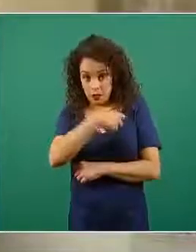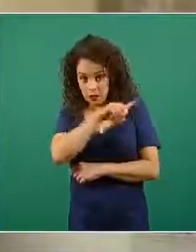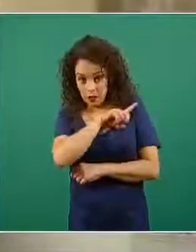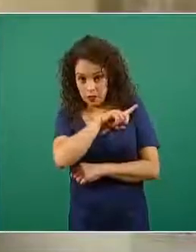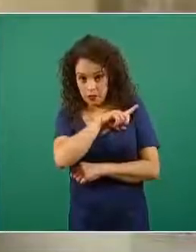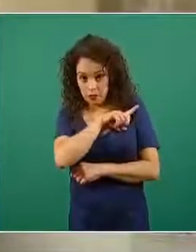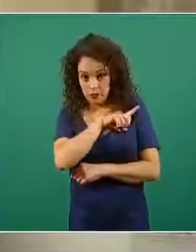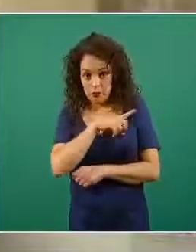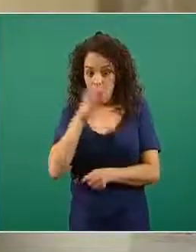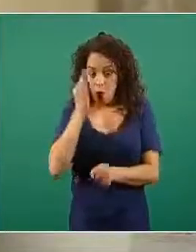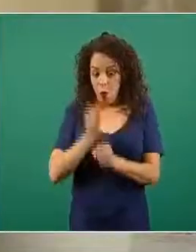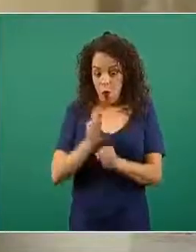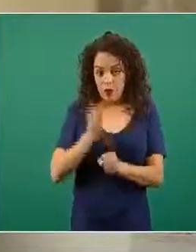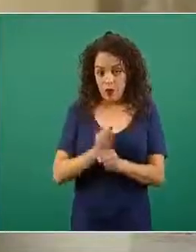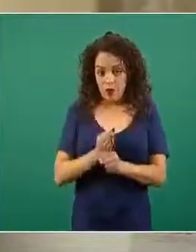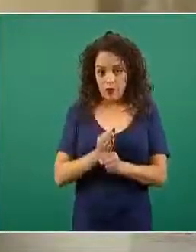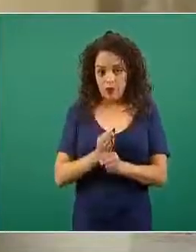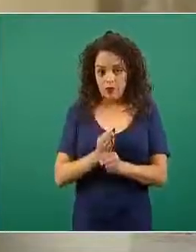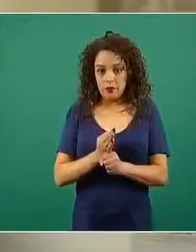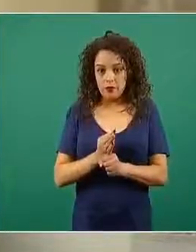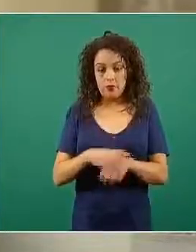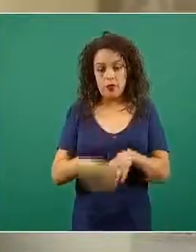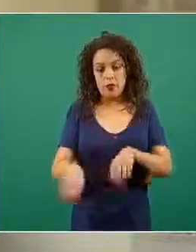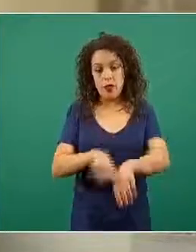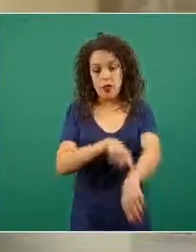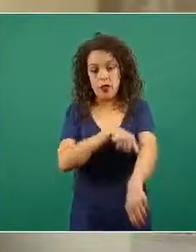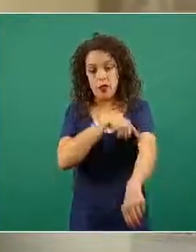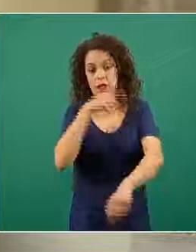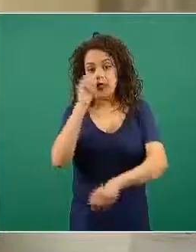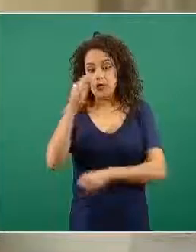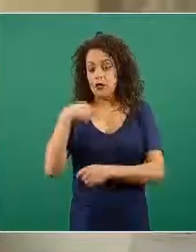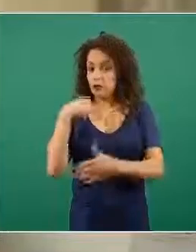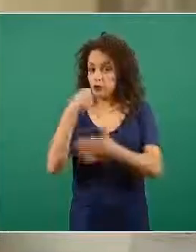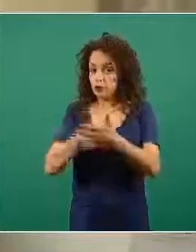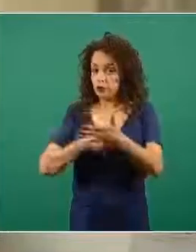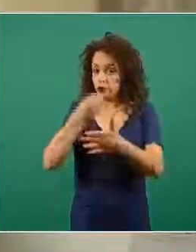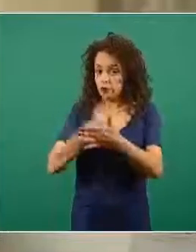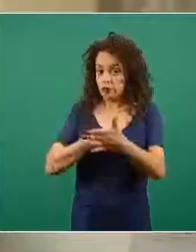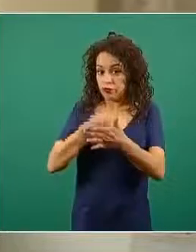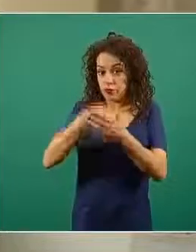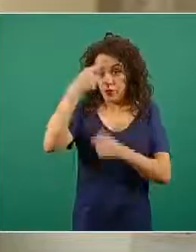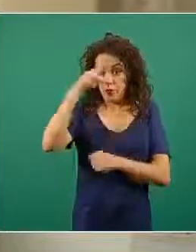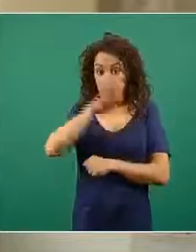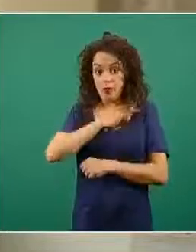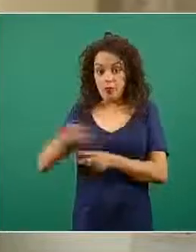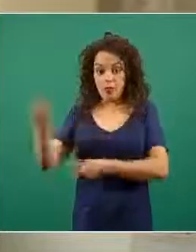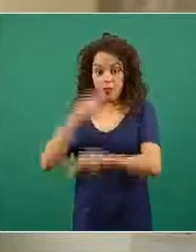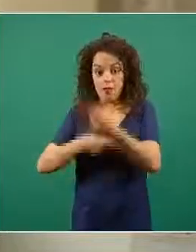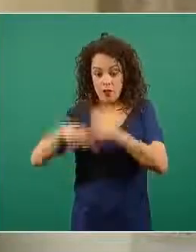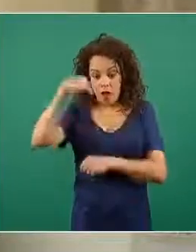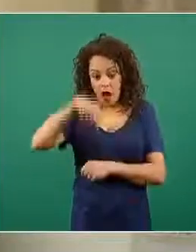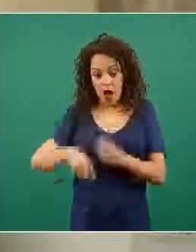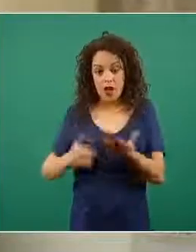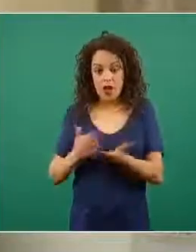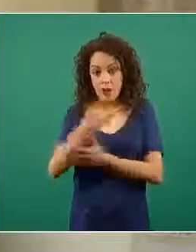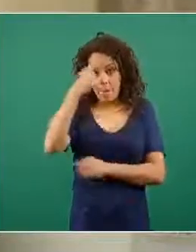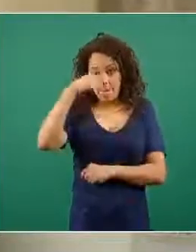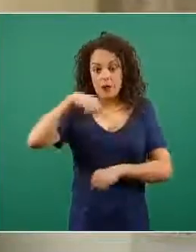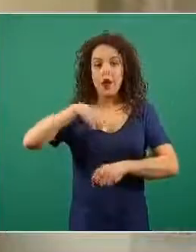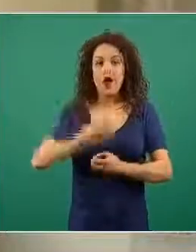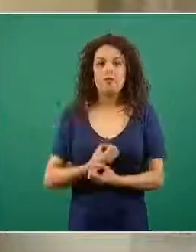estoy en estos momentos, después de una larga lucha, para poder entrar aquí y poder expresarles